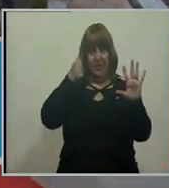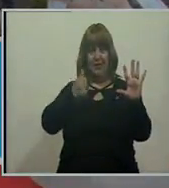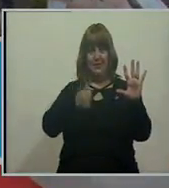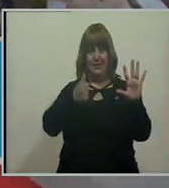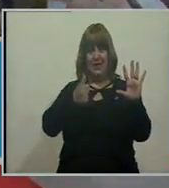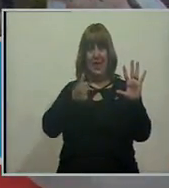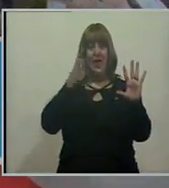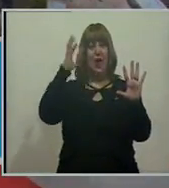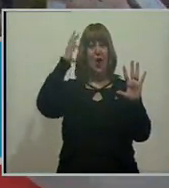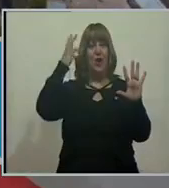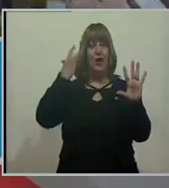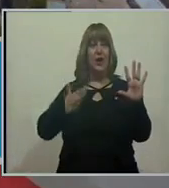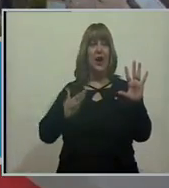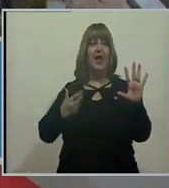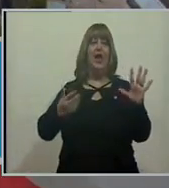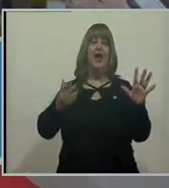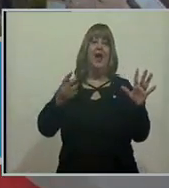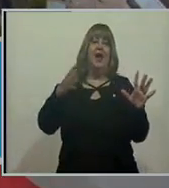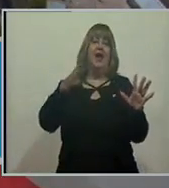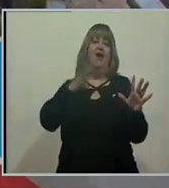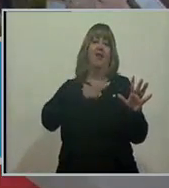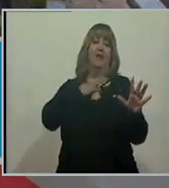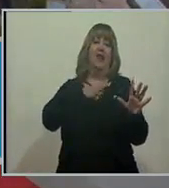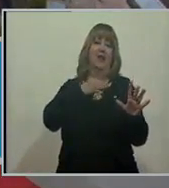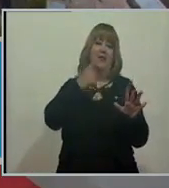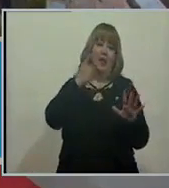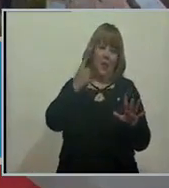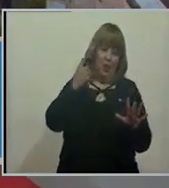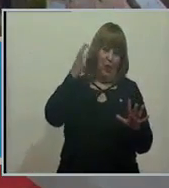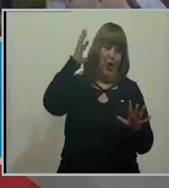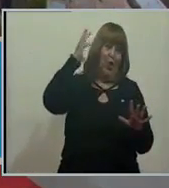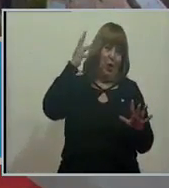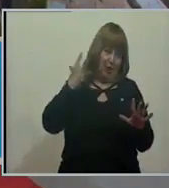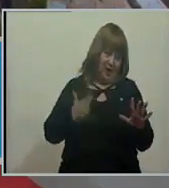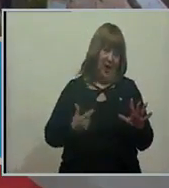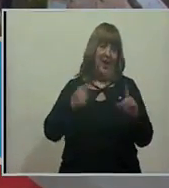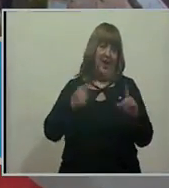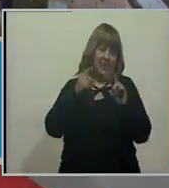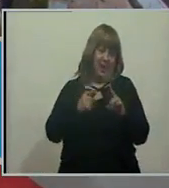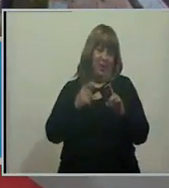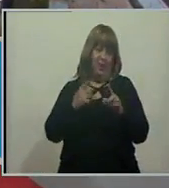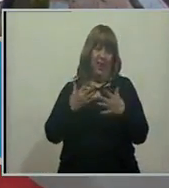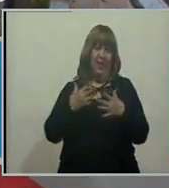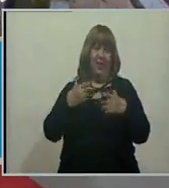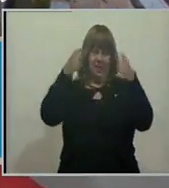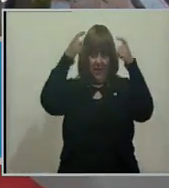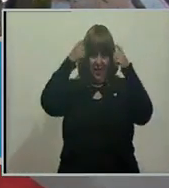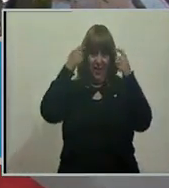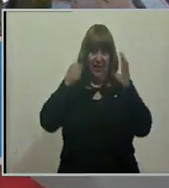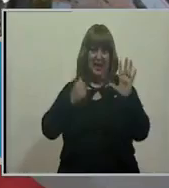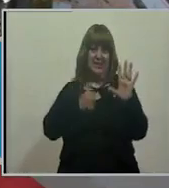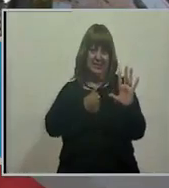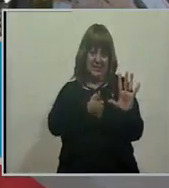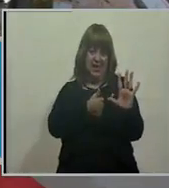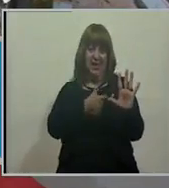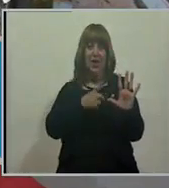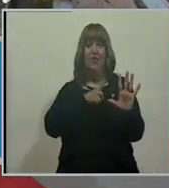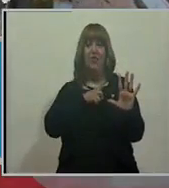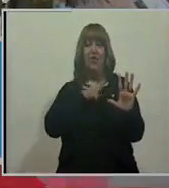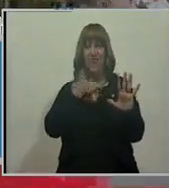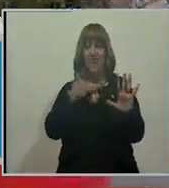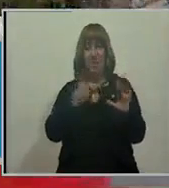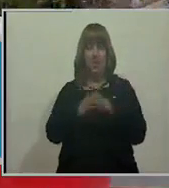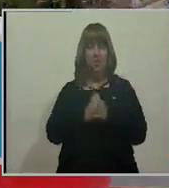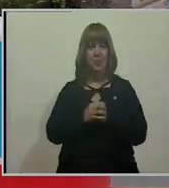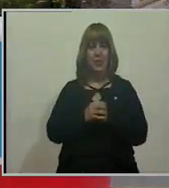¿Seis? ¡Seis! ¡Ah! Ornella Ferrara va a ser reina también. Claro. Yo no puedo creer cómo está sentada